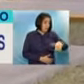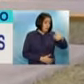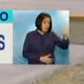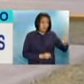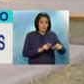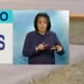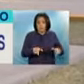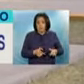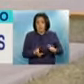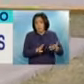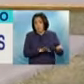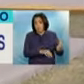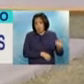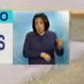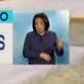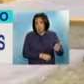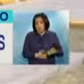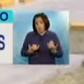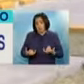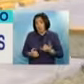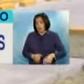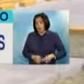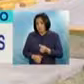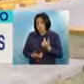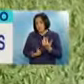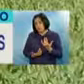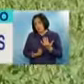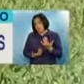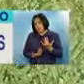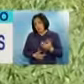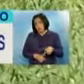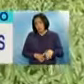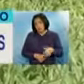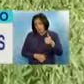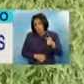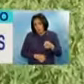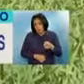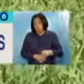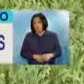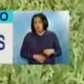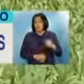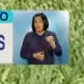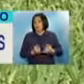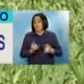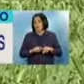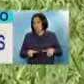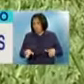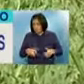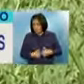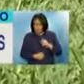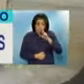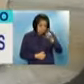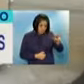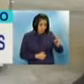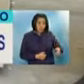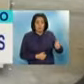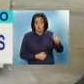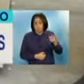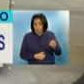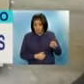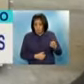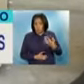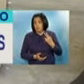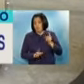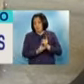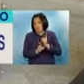hospital muerto. Y hasta ahora la perrita le sigue esperando. Este es el último lugar donde vio a su dueño,